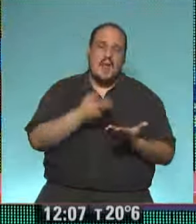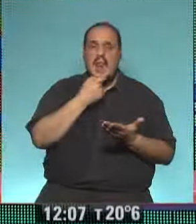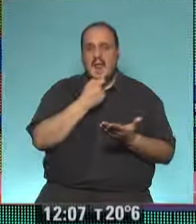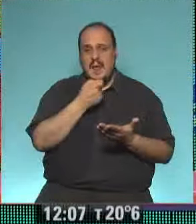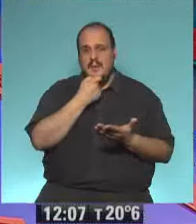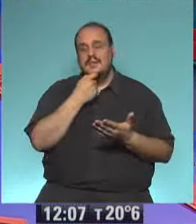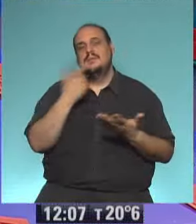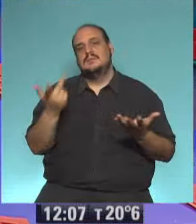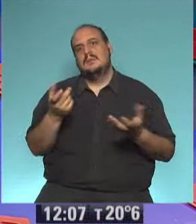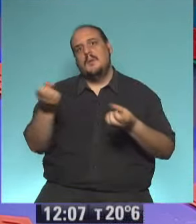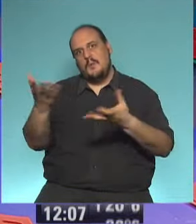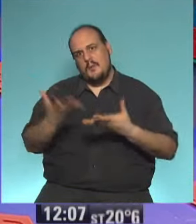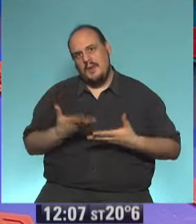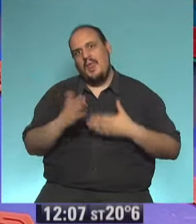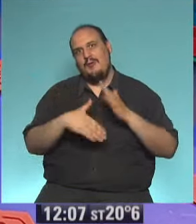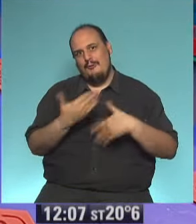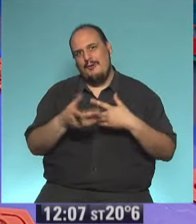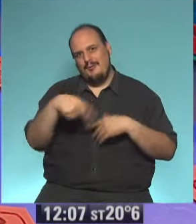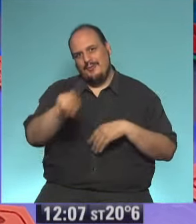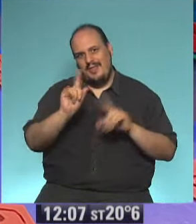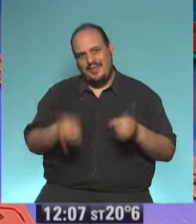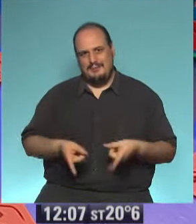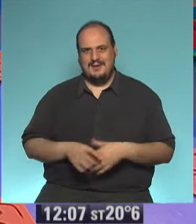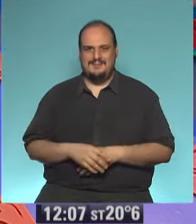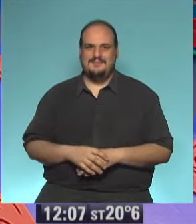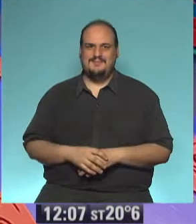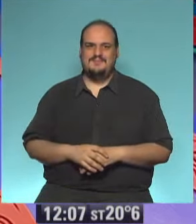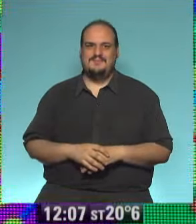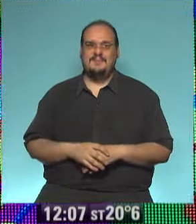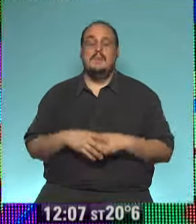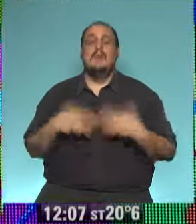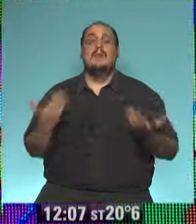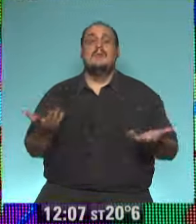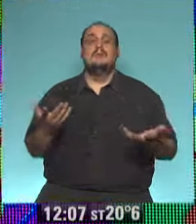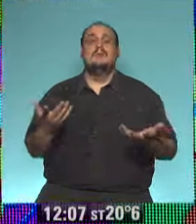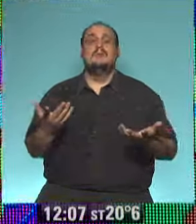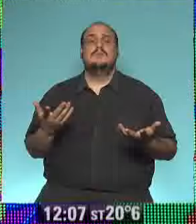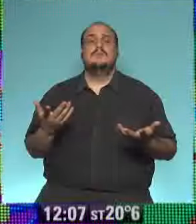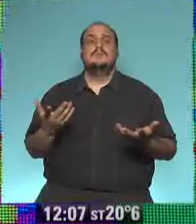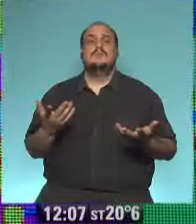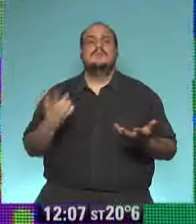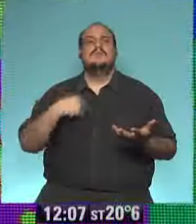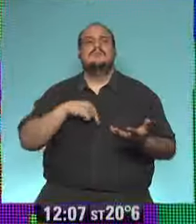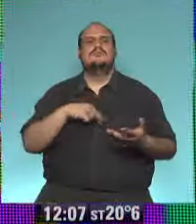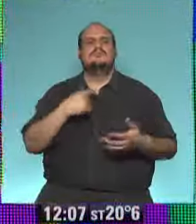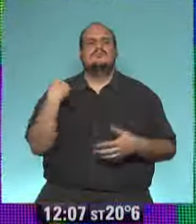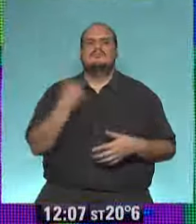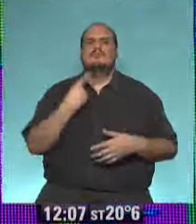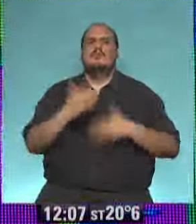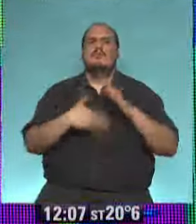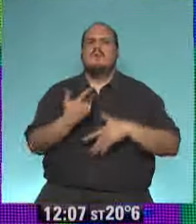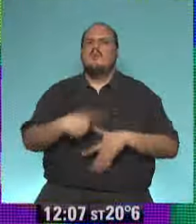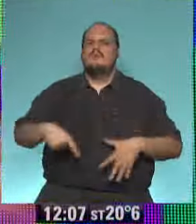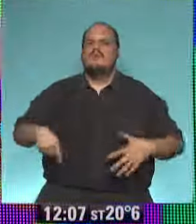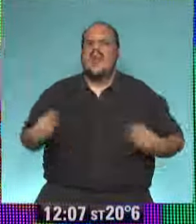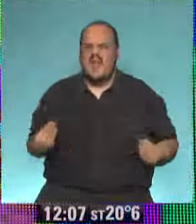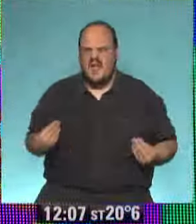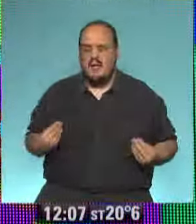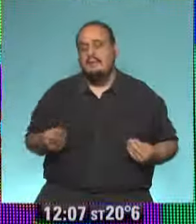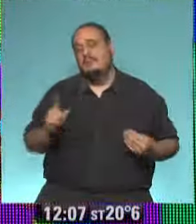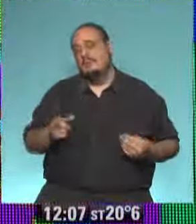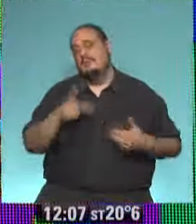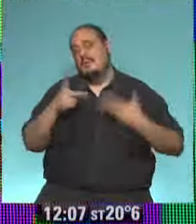que bienvenidos y bienvenidas a hacerlo. Exactamente, entonces, ¿qué podemos responder de para qué jugamos? Bueno, para todas